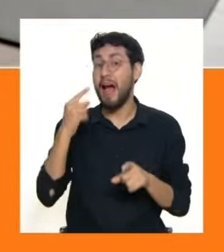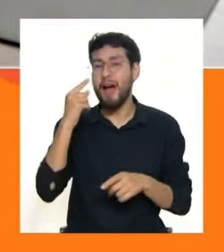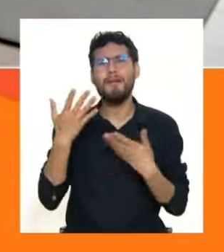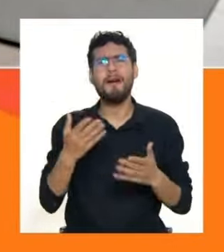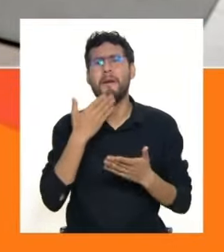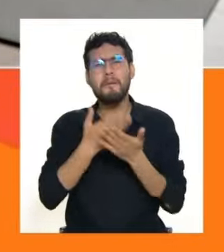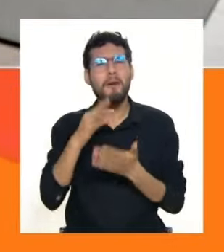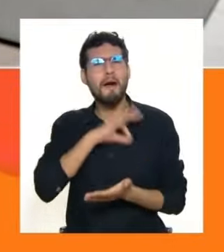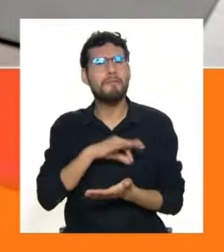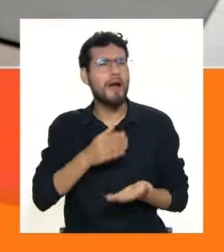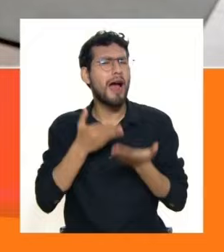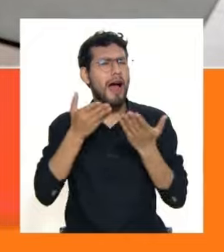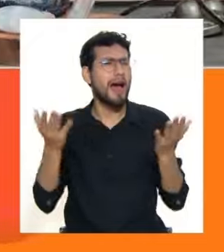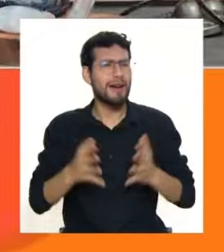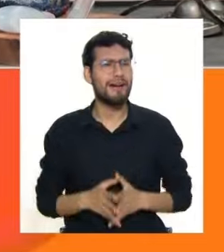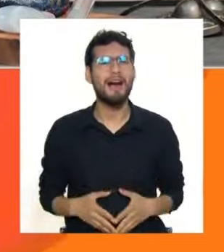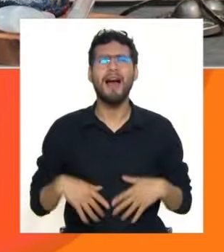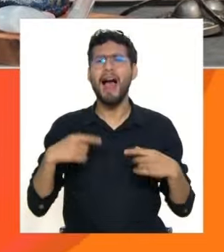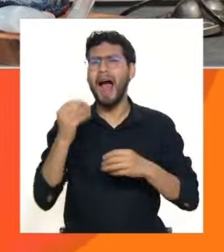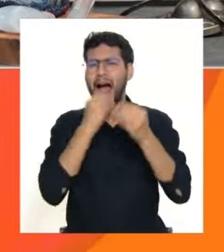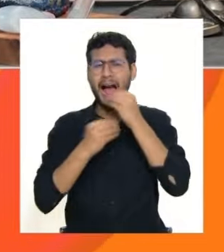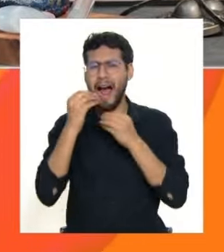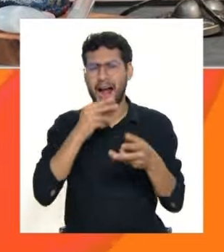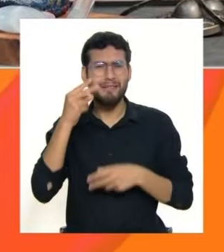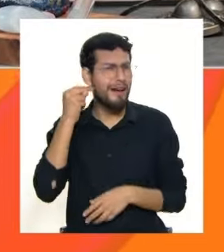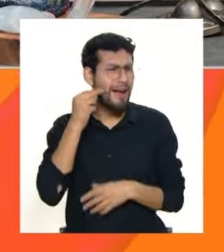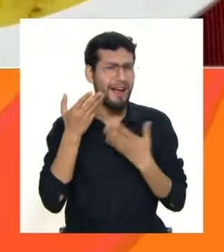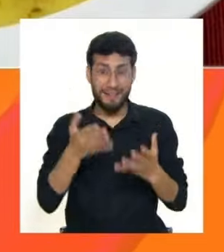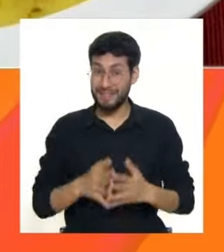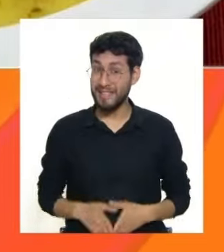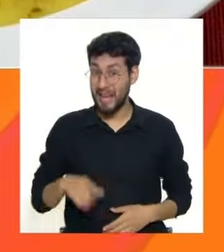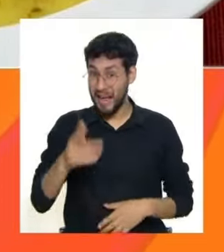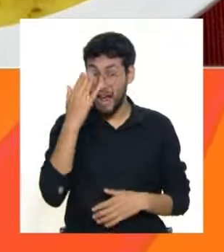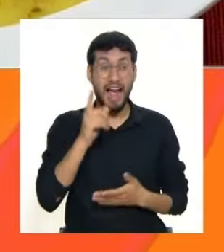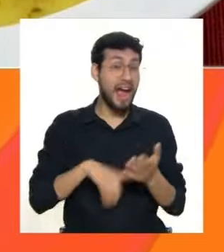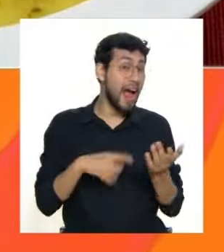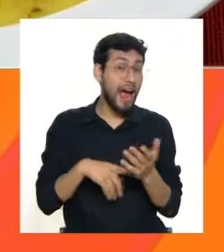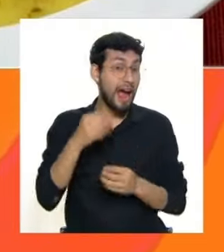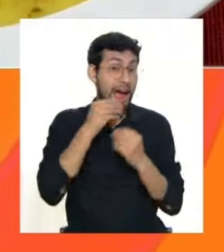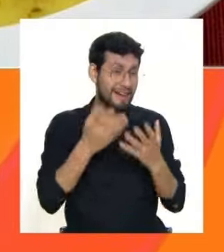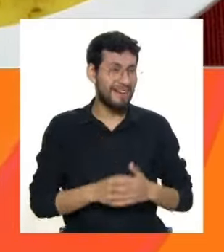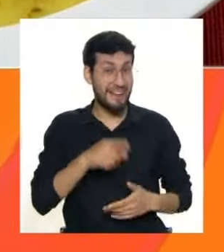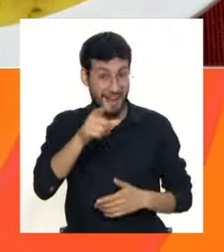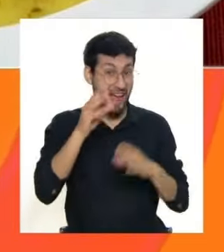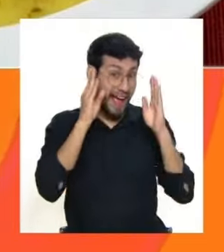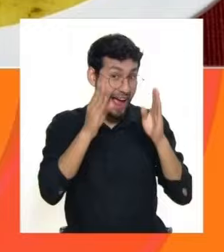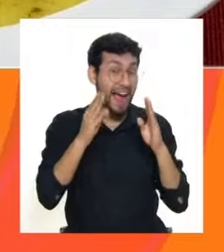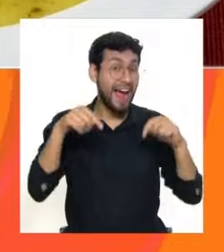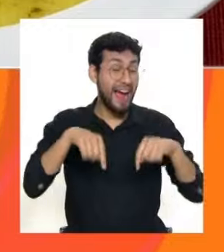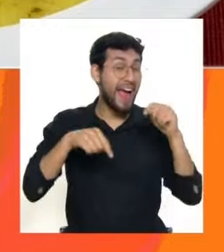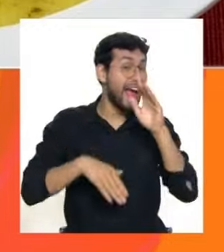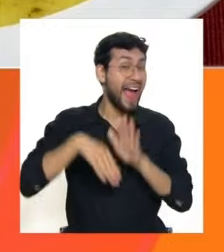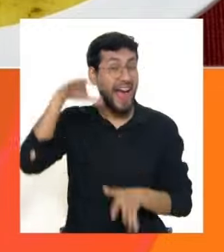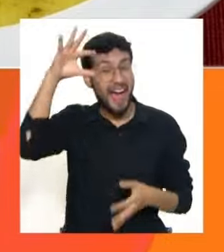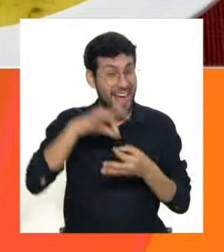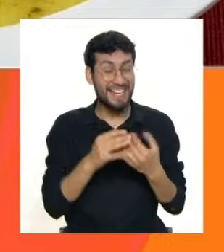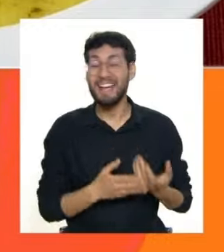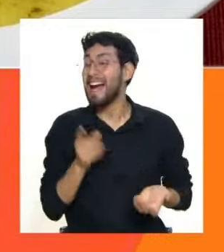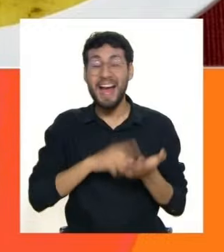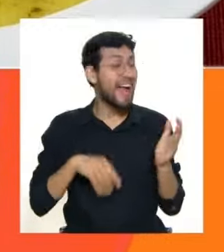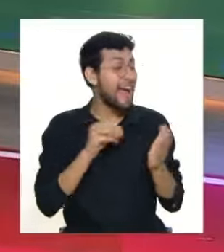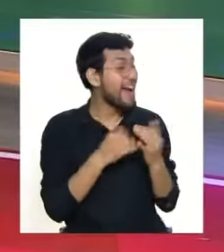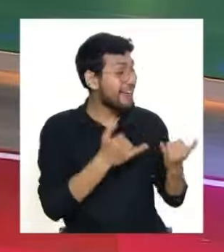son los beneficios de los alimentos de la selva, ñañito. ¿Sabes? ¿Quieres saber cuáles son? Tienes que estar atento aquí a Más Conectados. ¿Qué